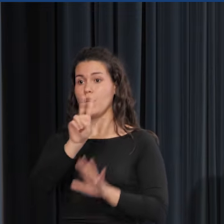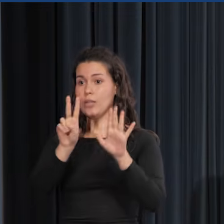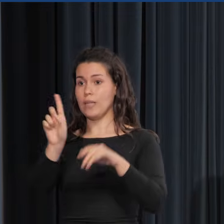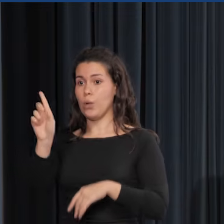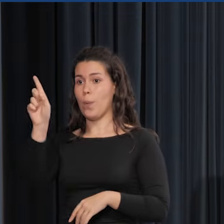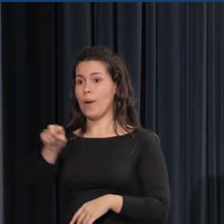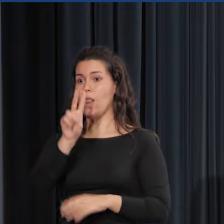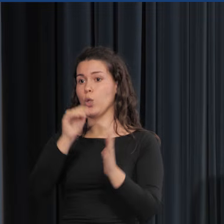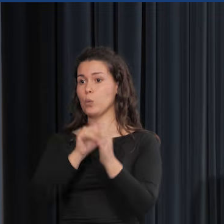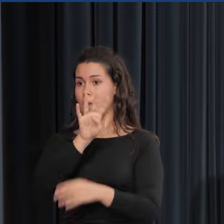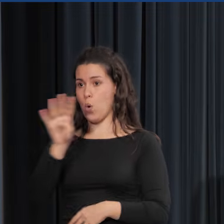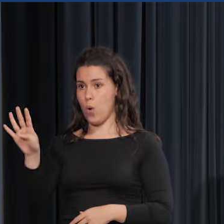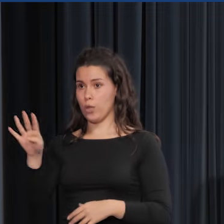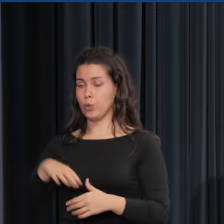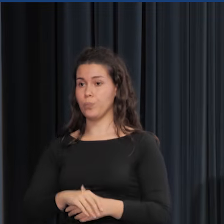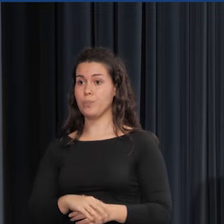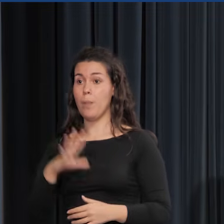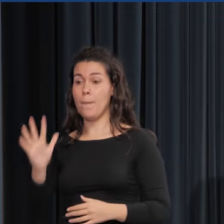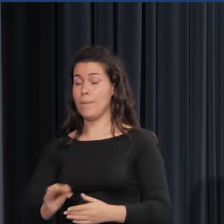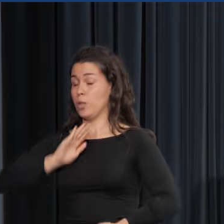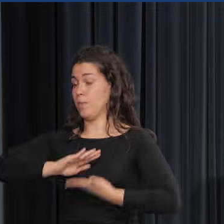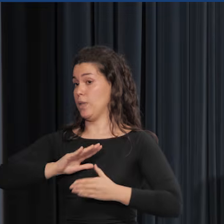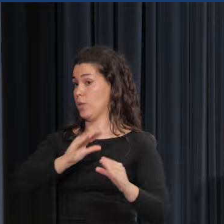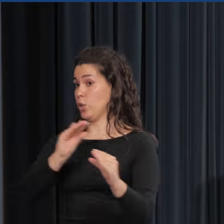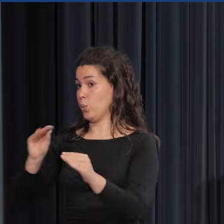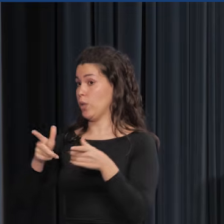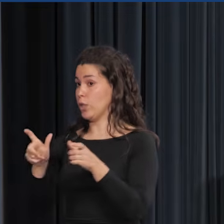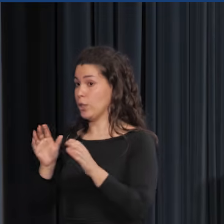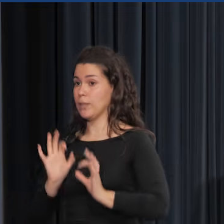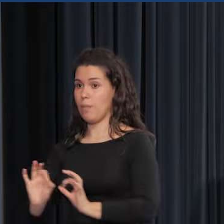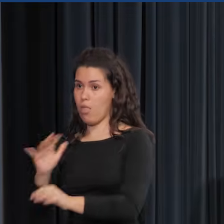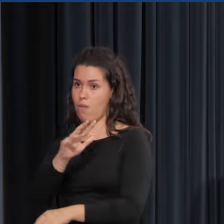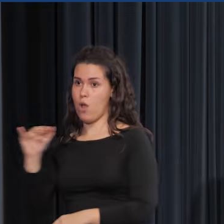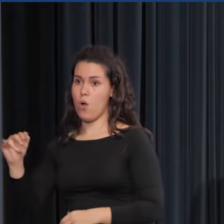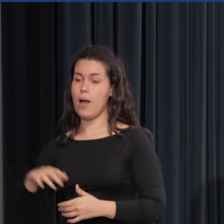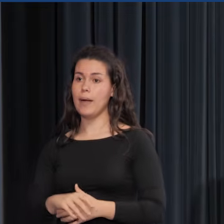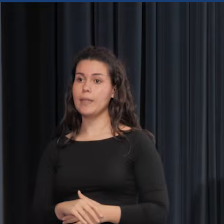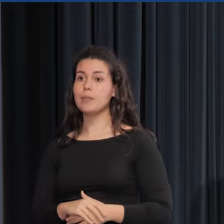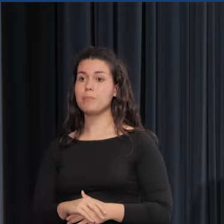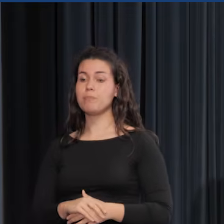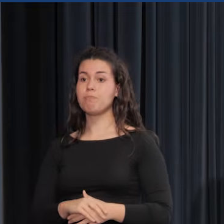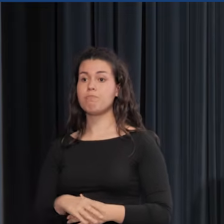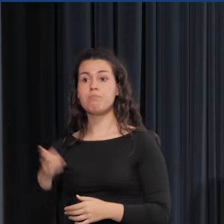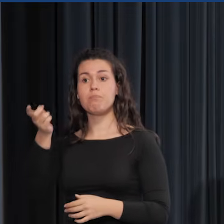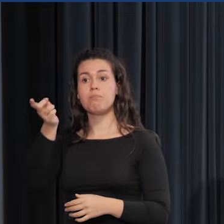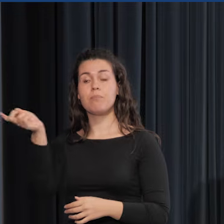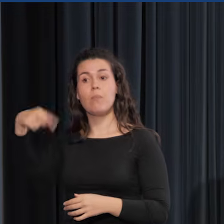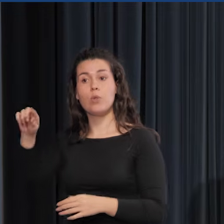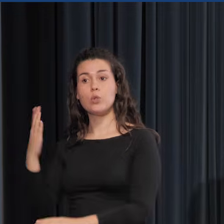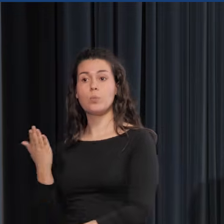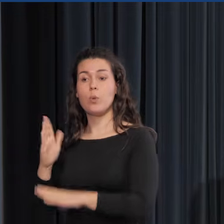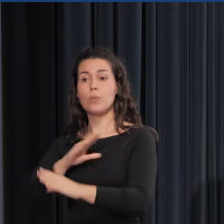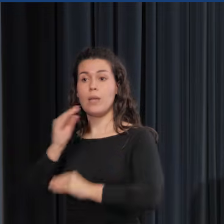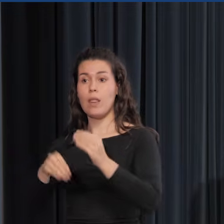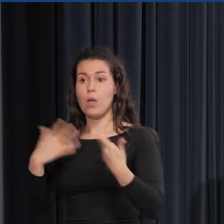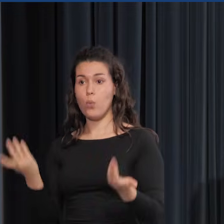ahí todas las competencias que tiene en el sector. En cuanto a las propuestas que ellos hacen, pues es aumentar